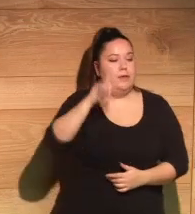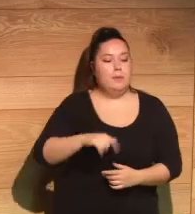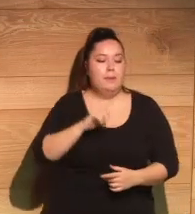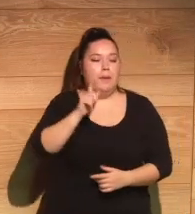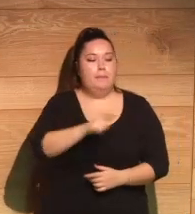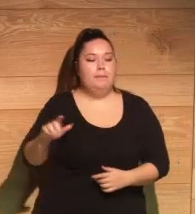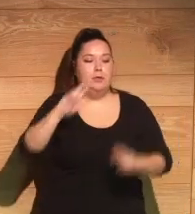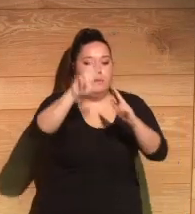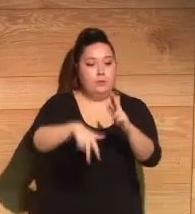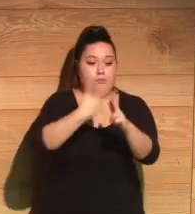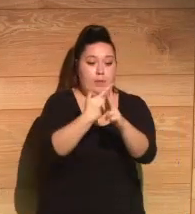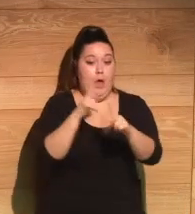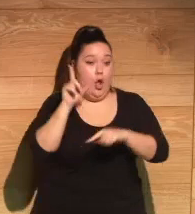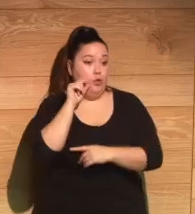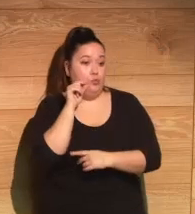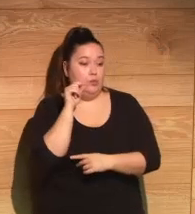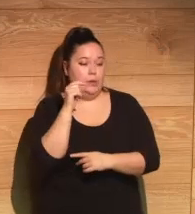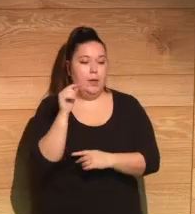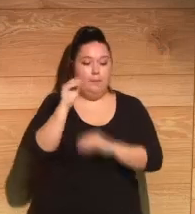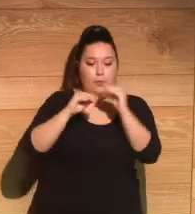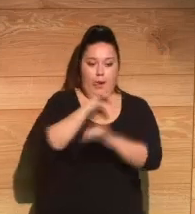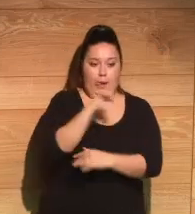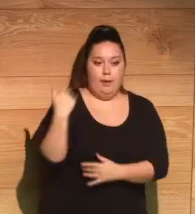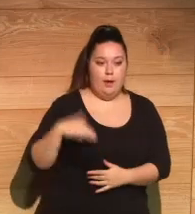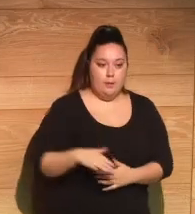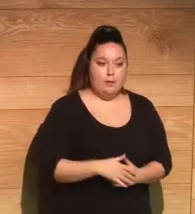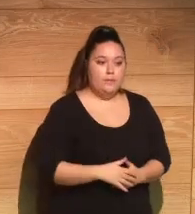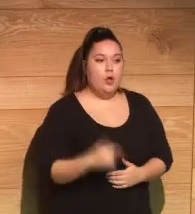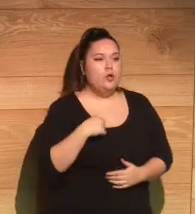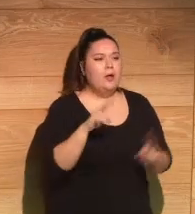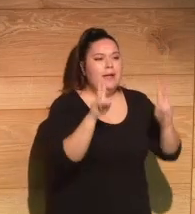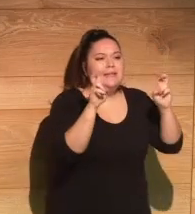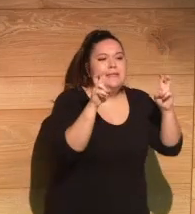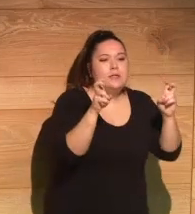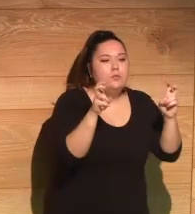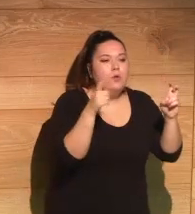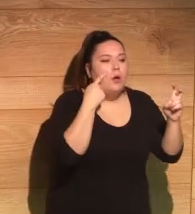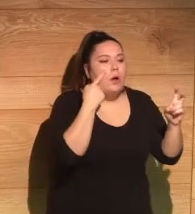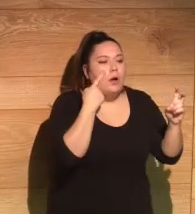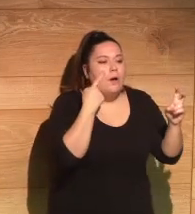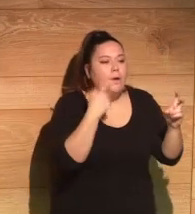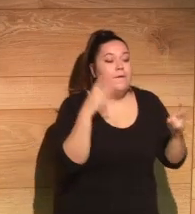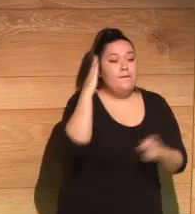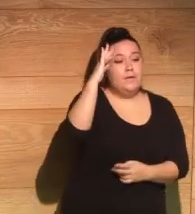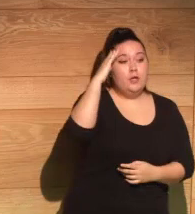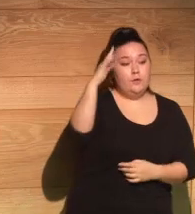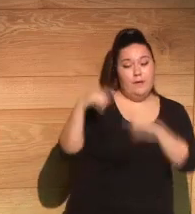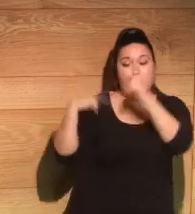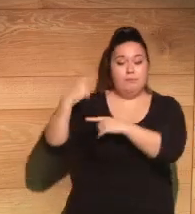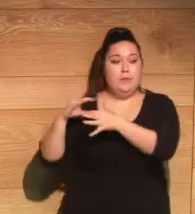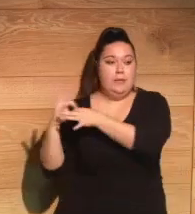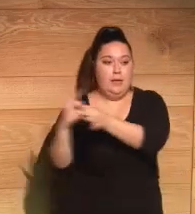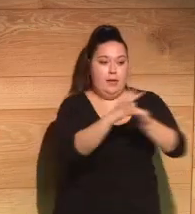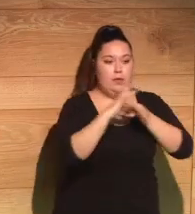veis, que ya están llegando algunas por Twitter, sí me gustaría detenerme pues en el título de la mesa, filosofía